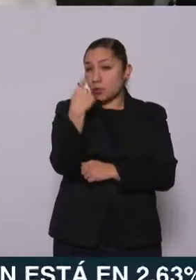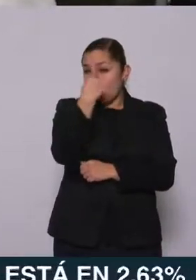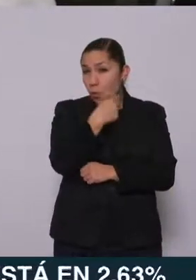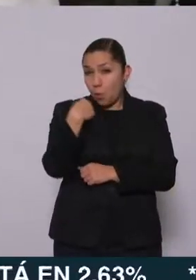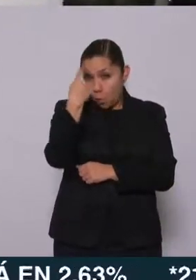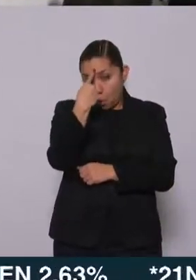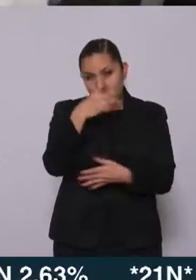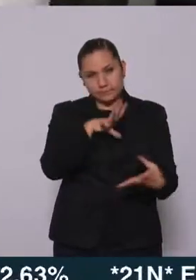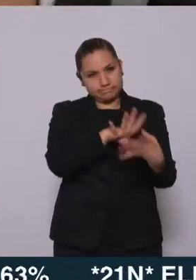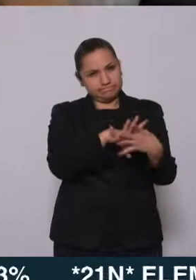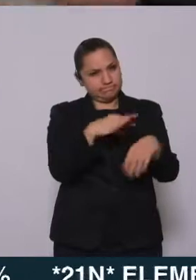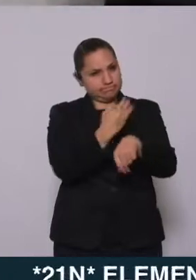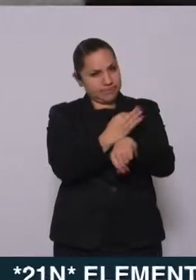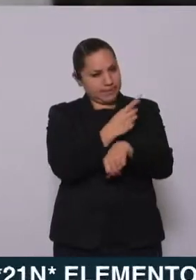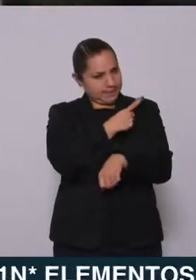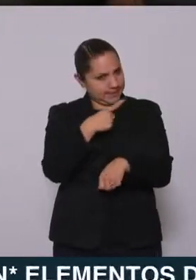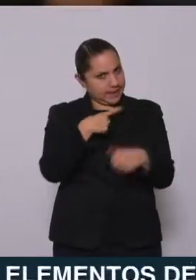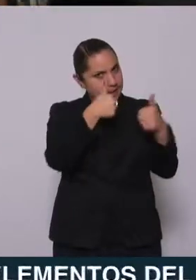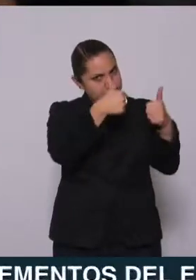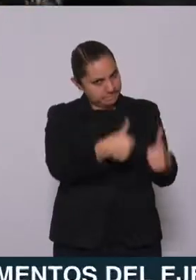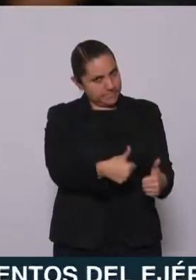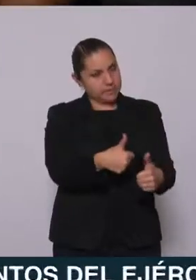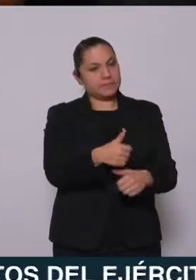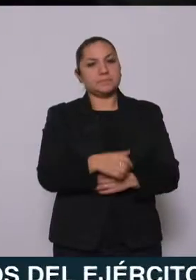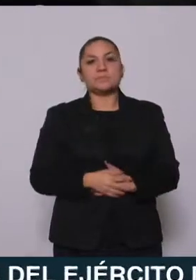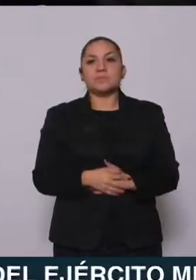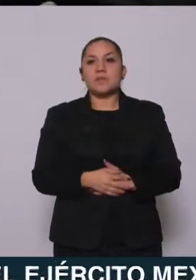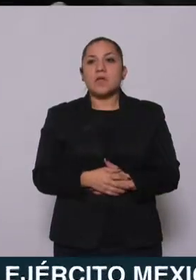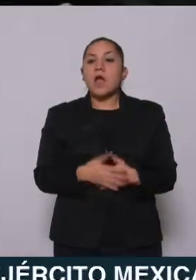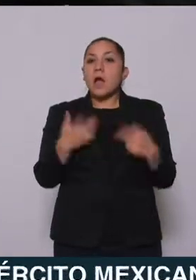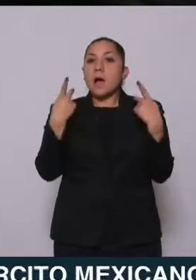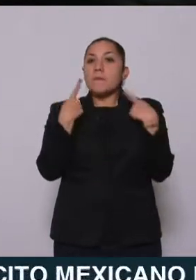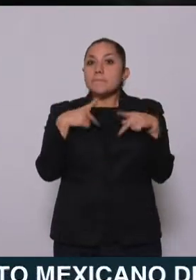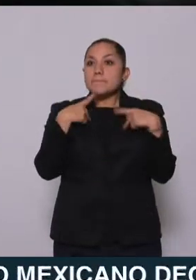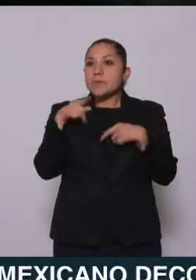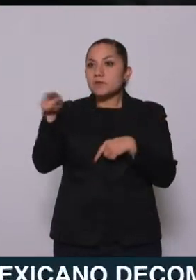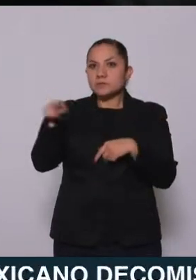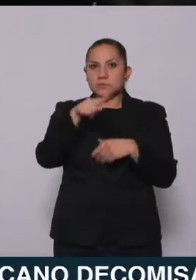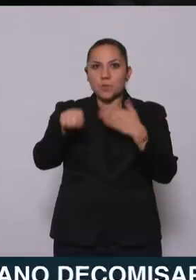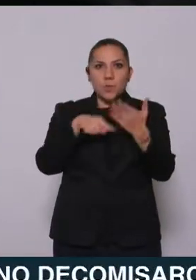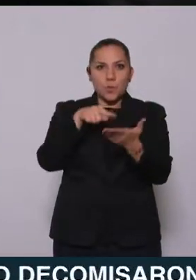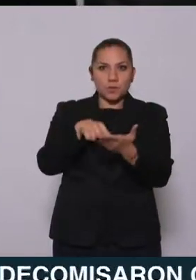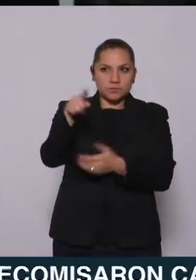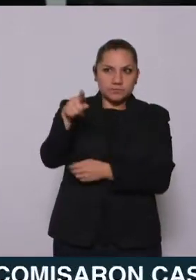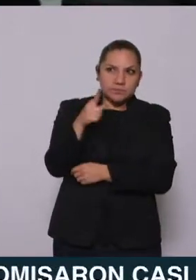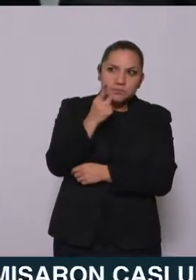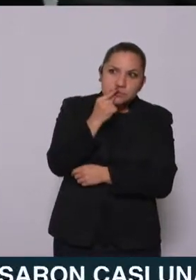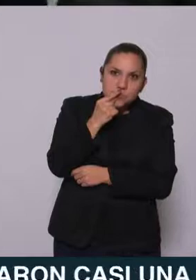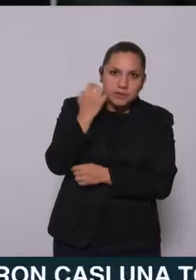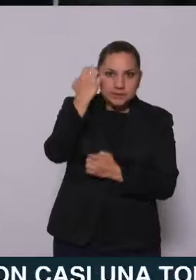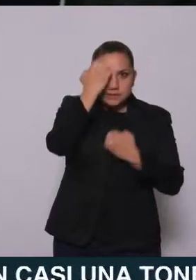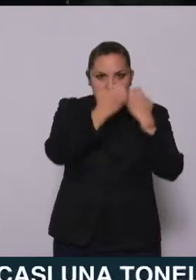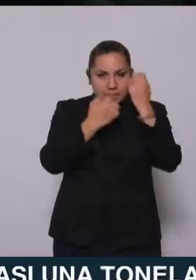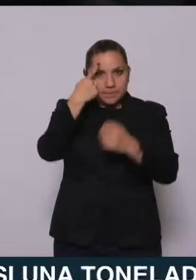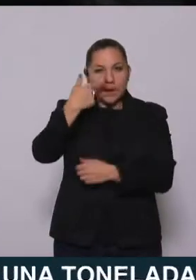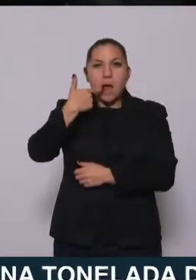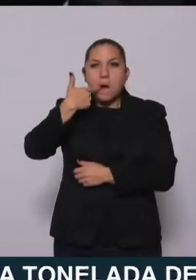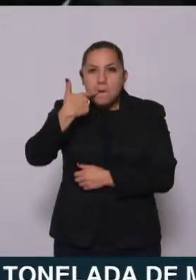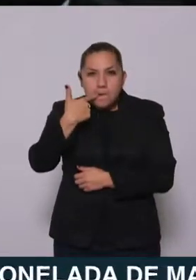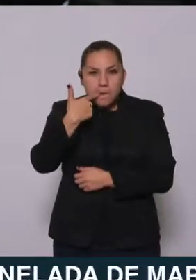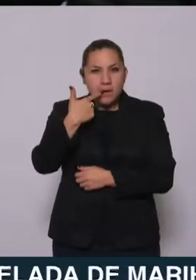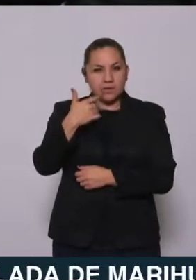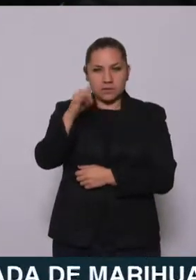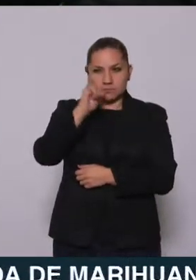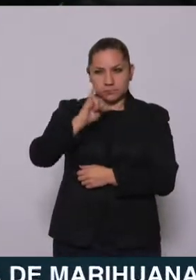fortalecido un poco más el programa del alcoholímetro, entonces la gente, y ahora con el apoyo de las redes